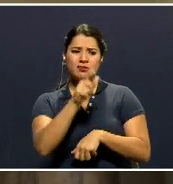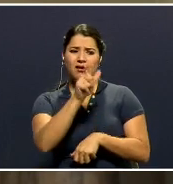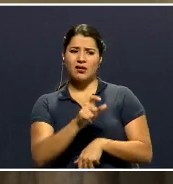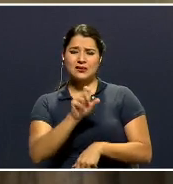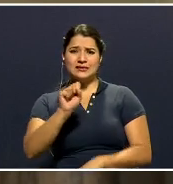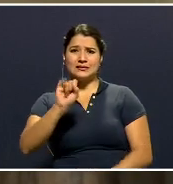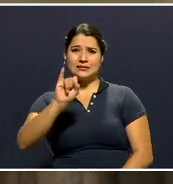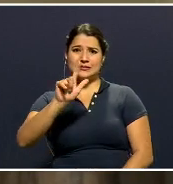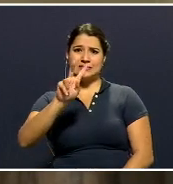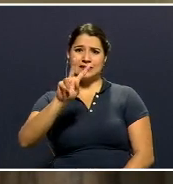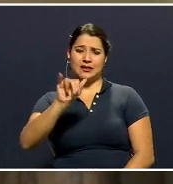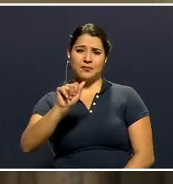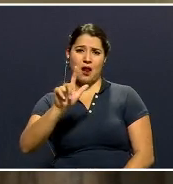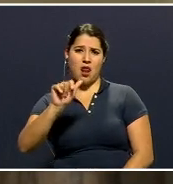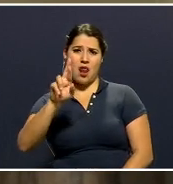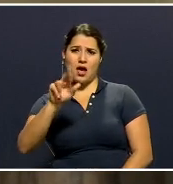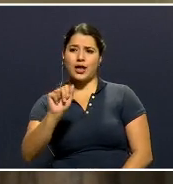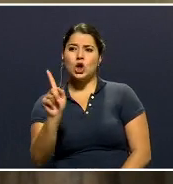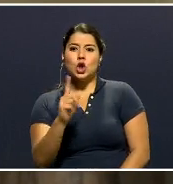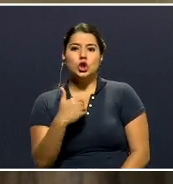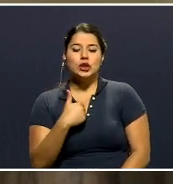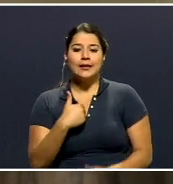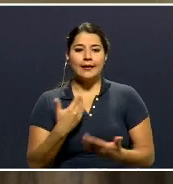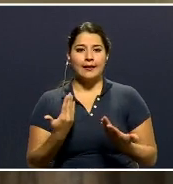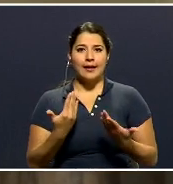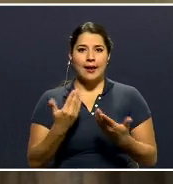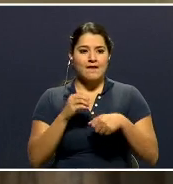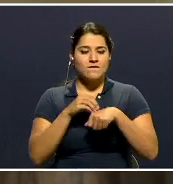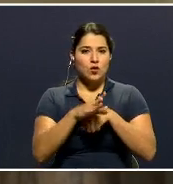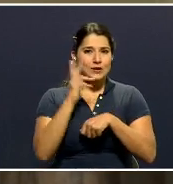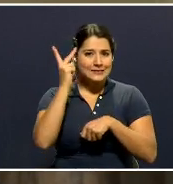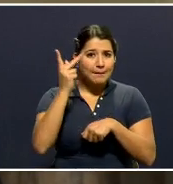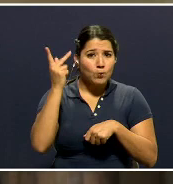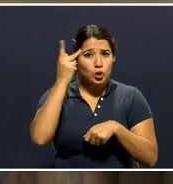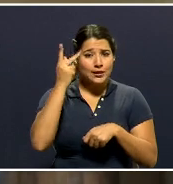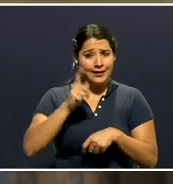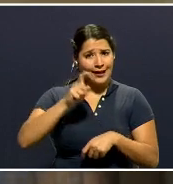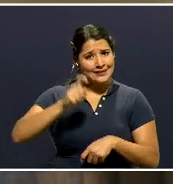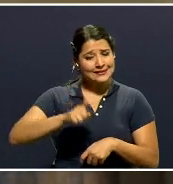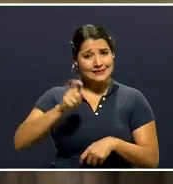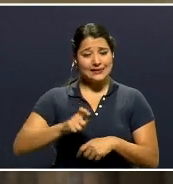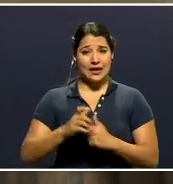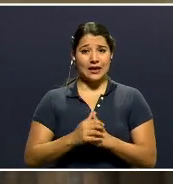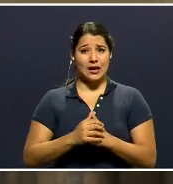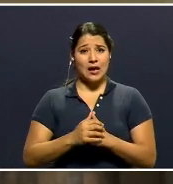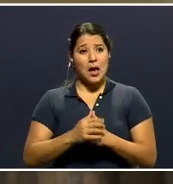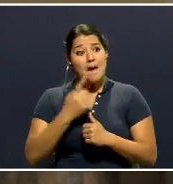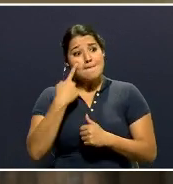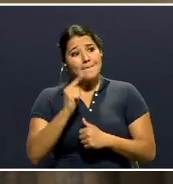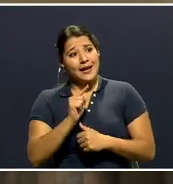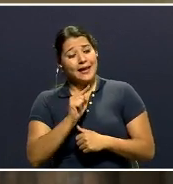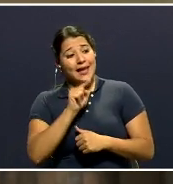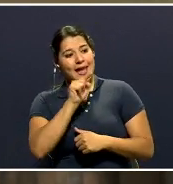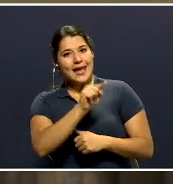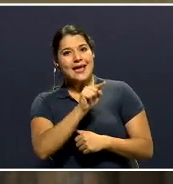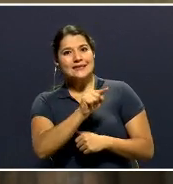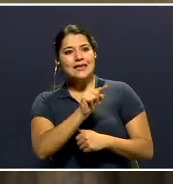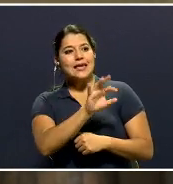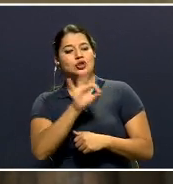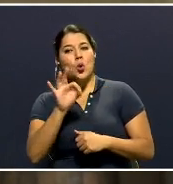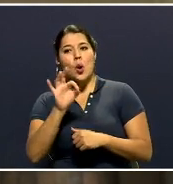político que se necesita en el Ministerio de la Presidencia para poder ser la persona que enlace con la Asamblea